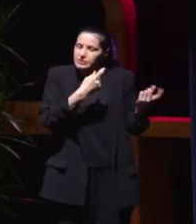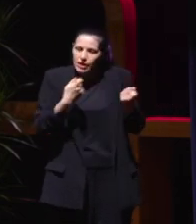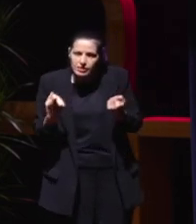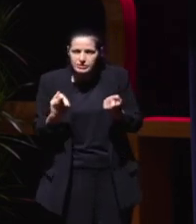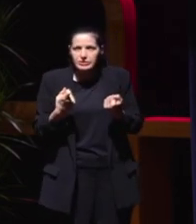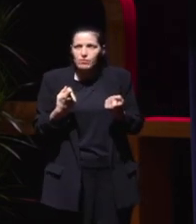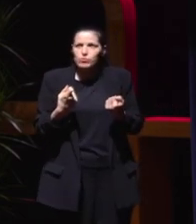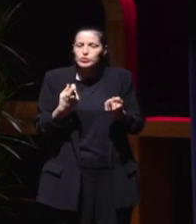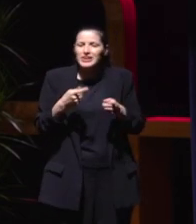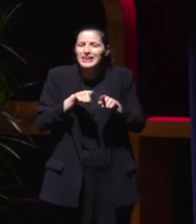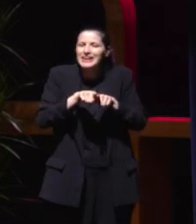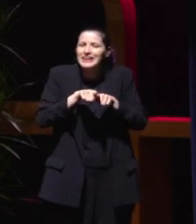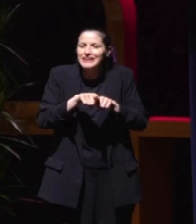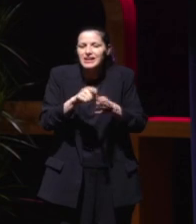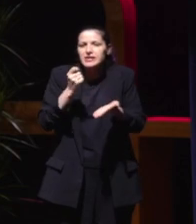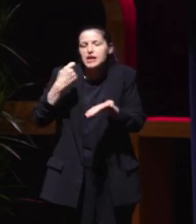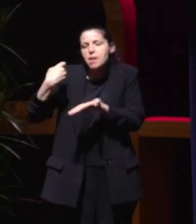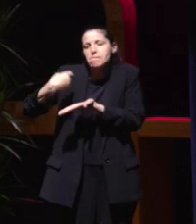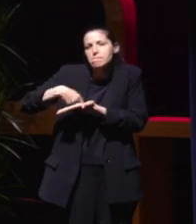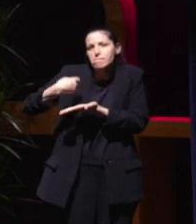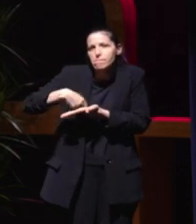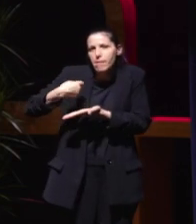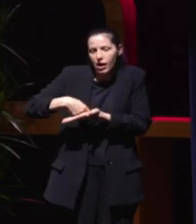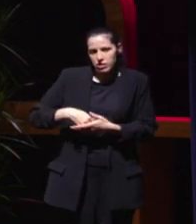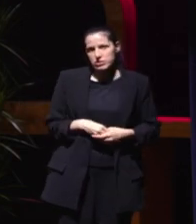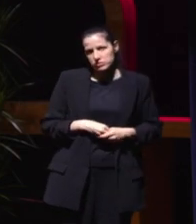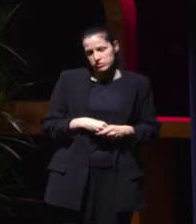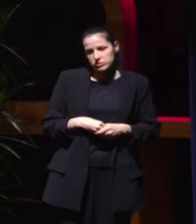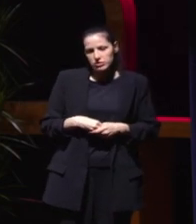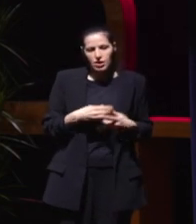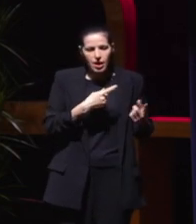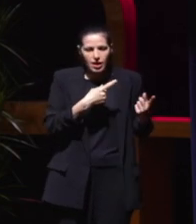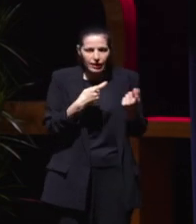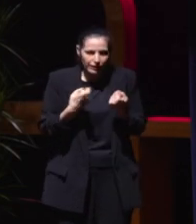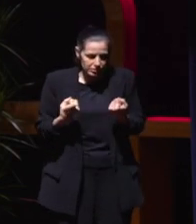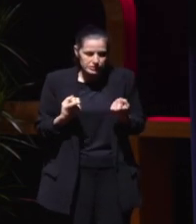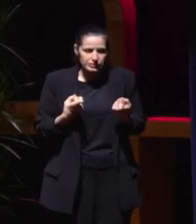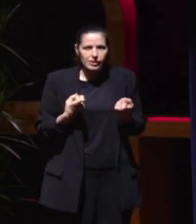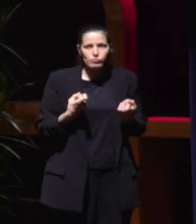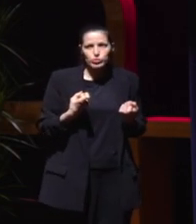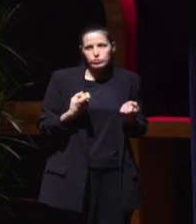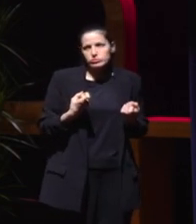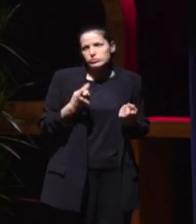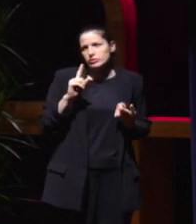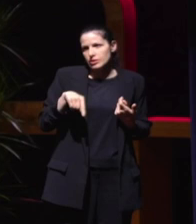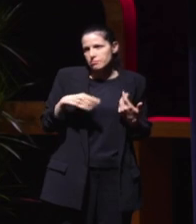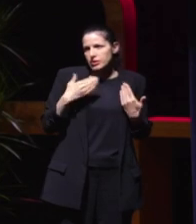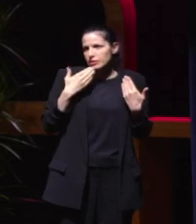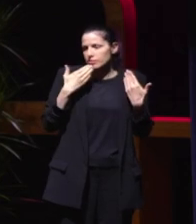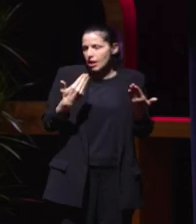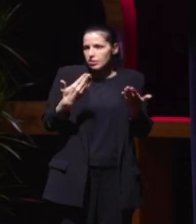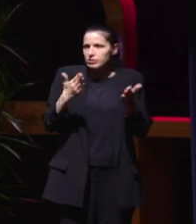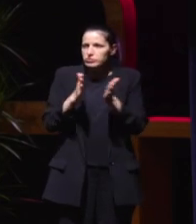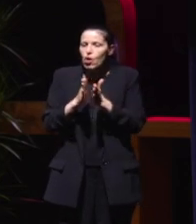pagadas eso es una cosa que necesitamos y que evidentemente afortunadamente las compañeras